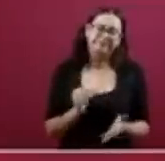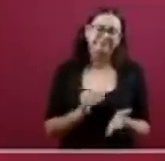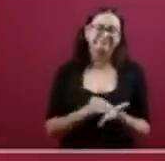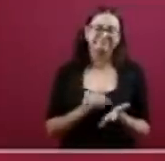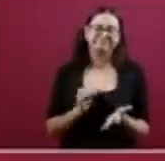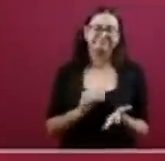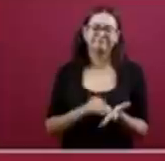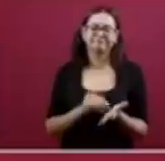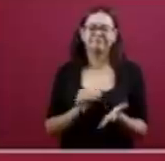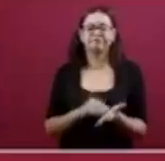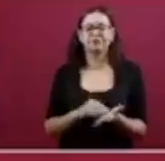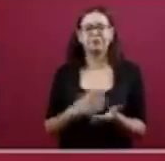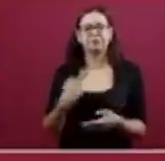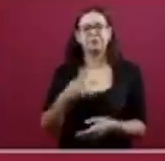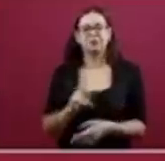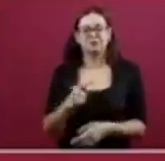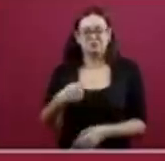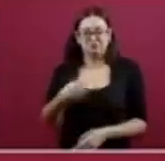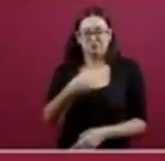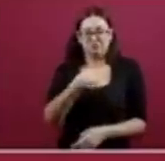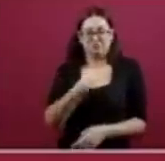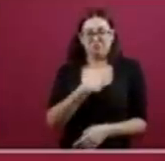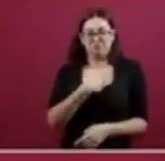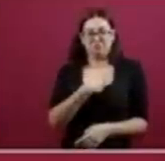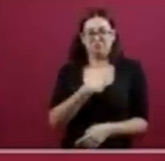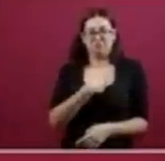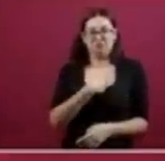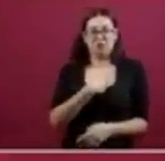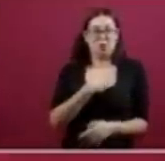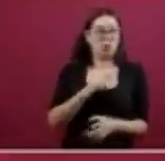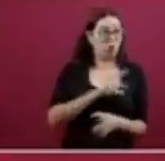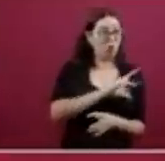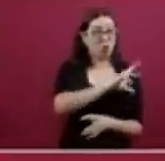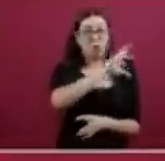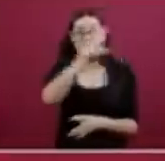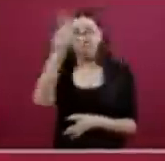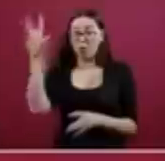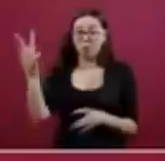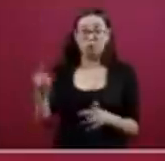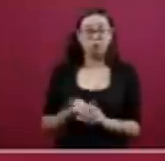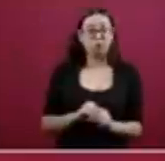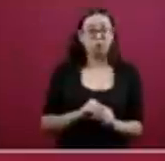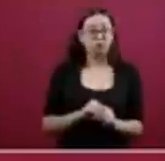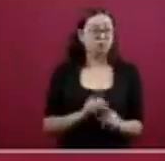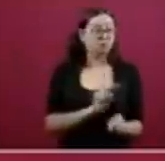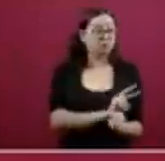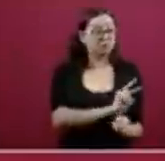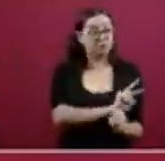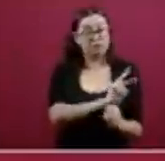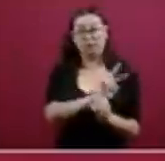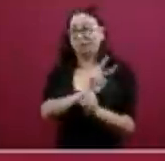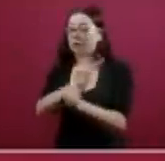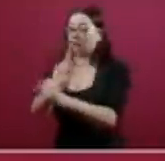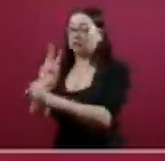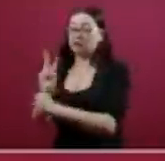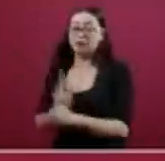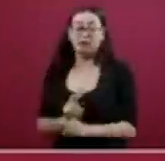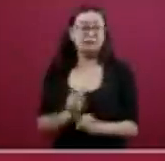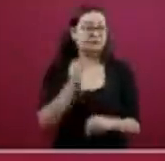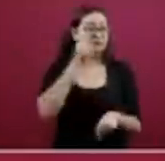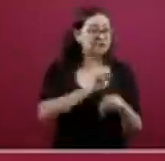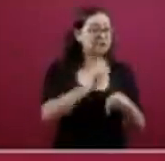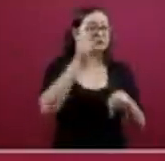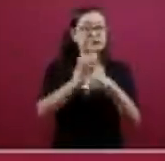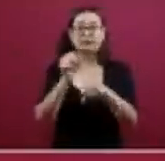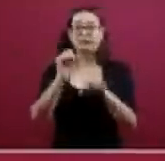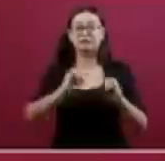No alcanzaría yo a proponer a todos los administrativos de todas las secretarías.